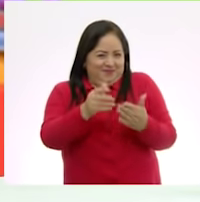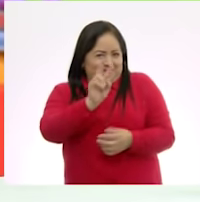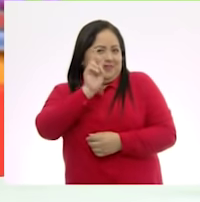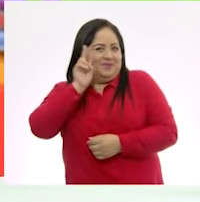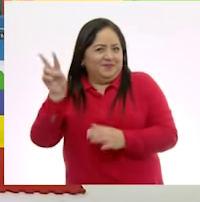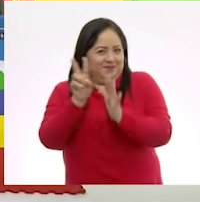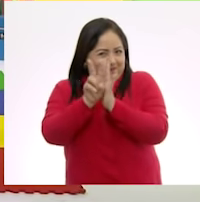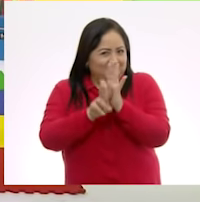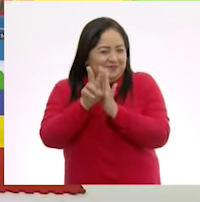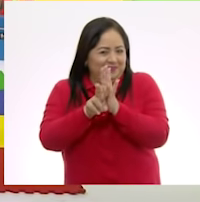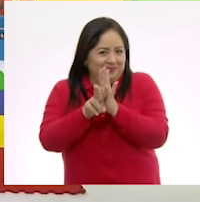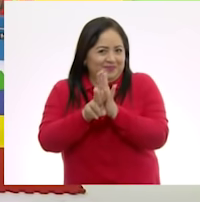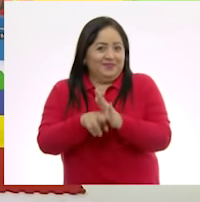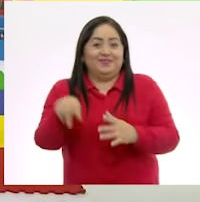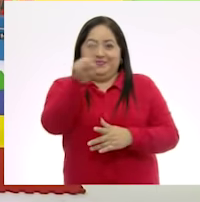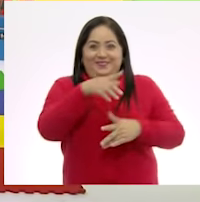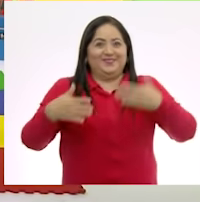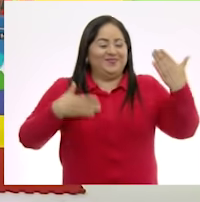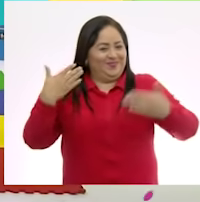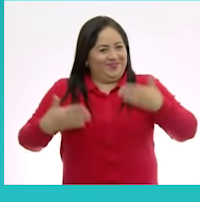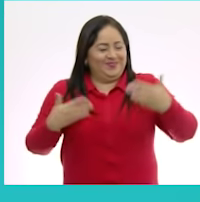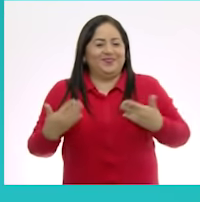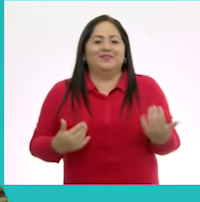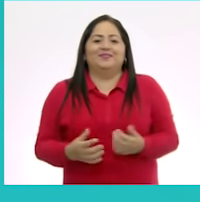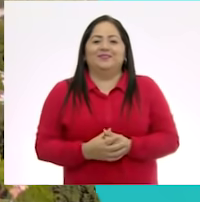en video! ¡Disfrútenlo!